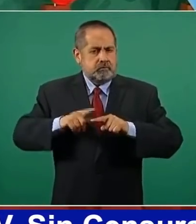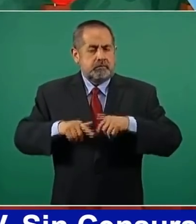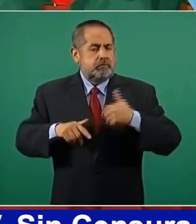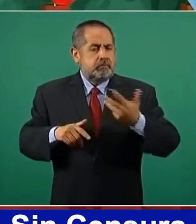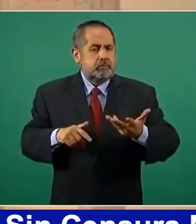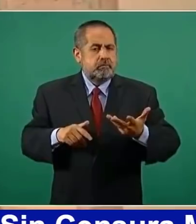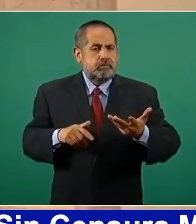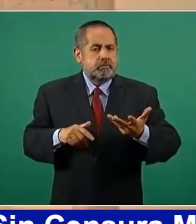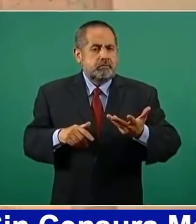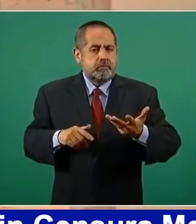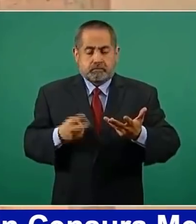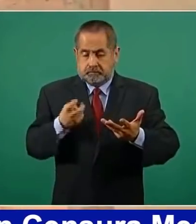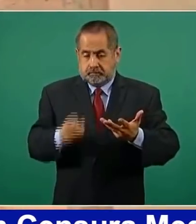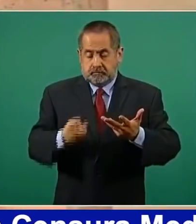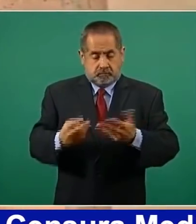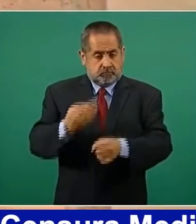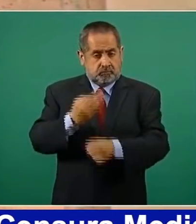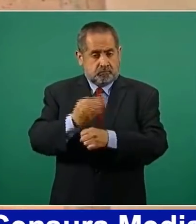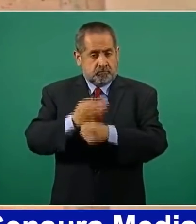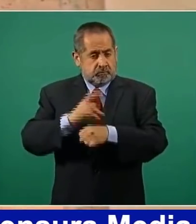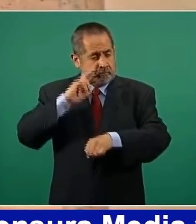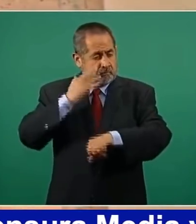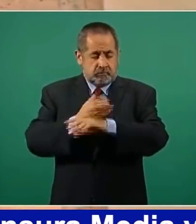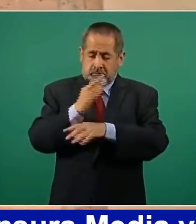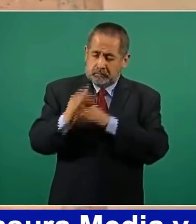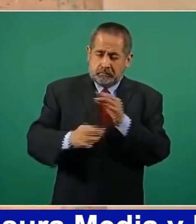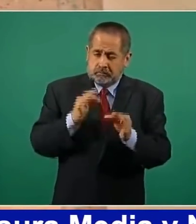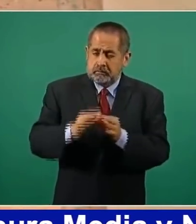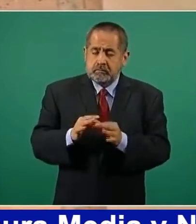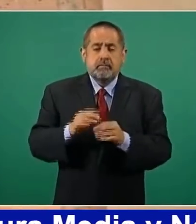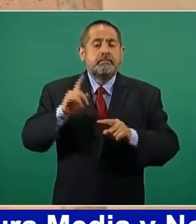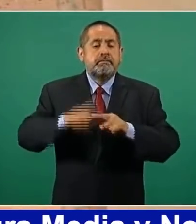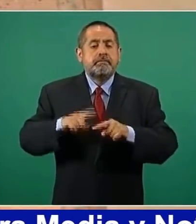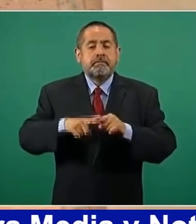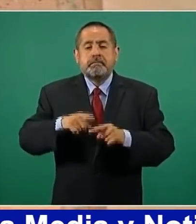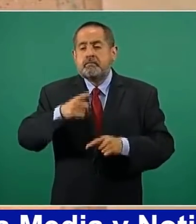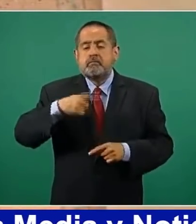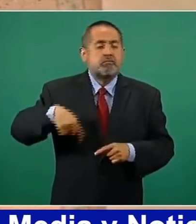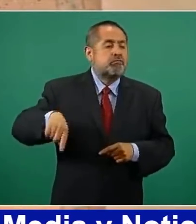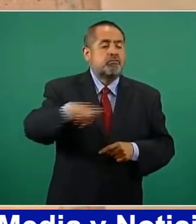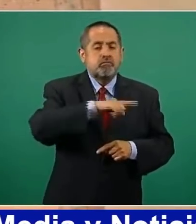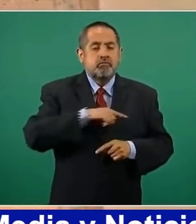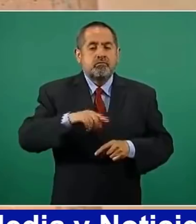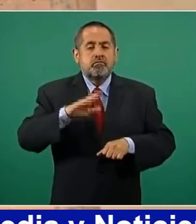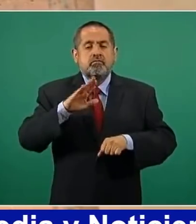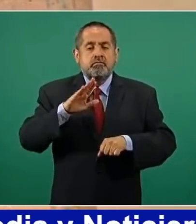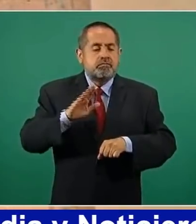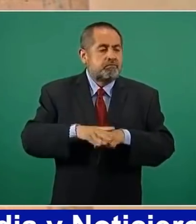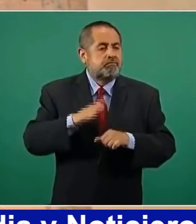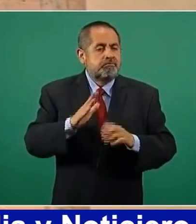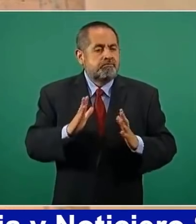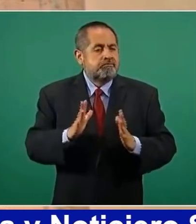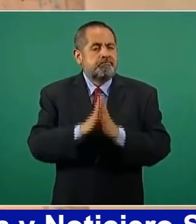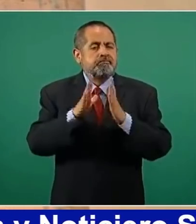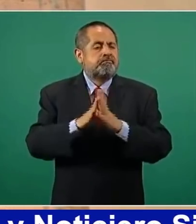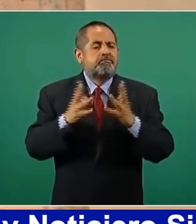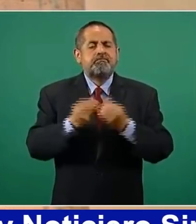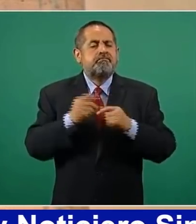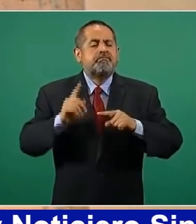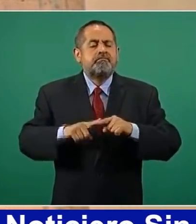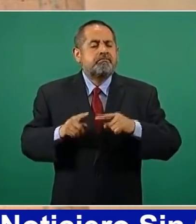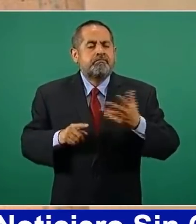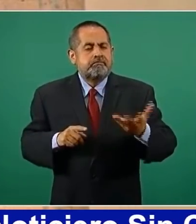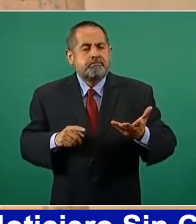que en esta gran tarea contaremos también con la más amplia